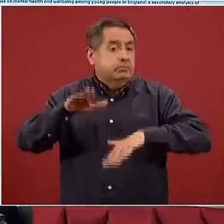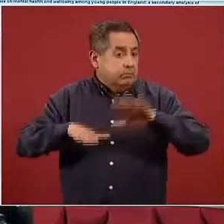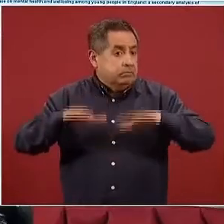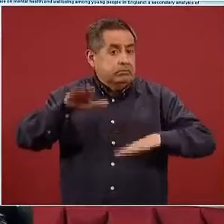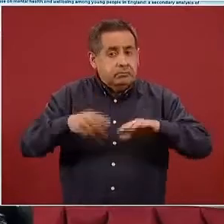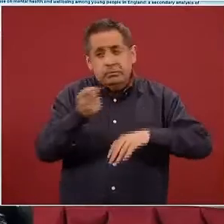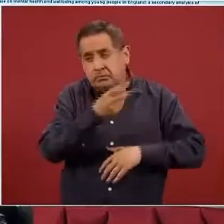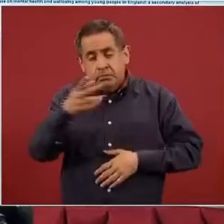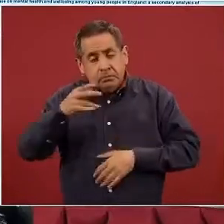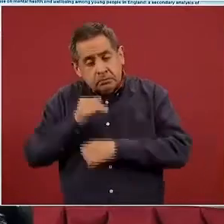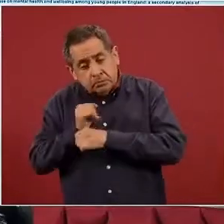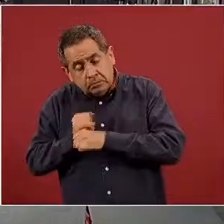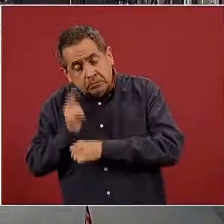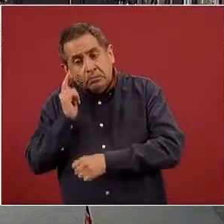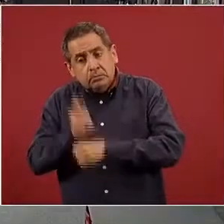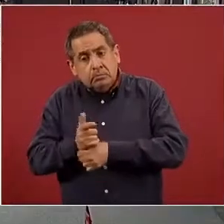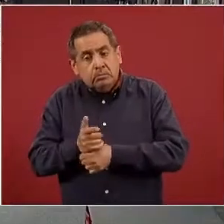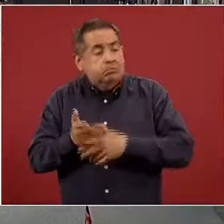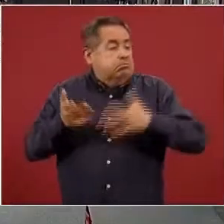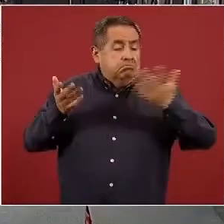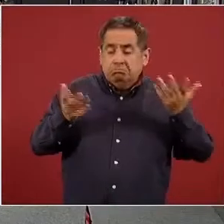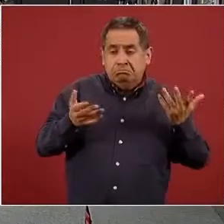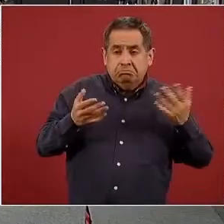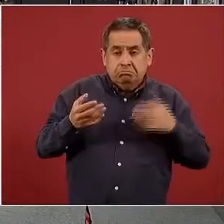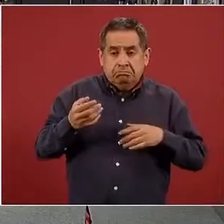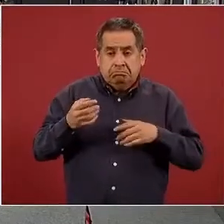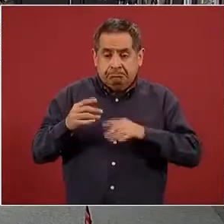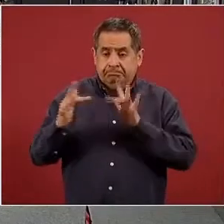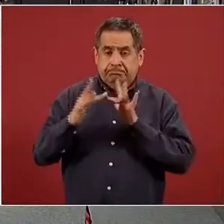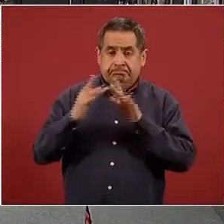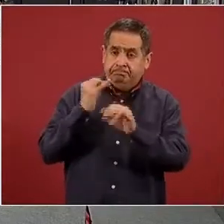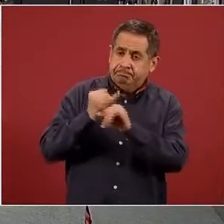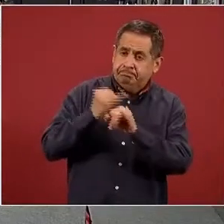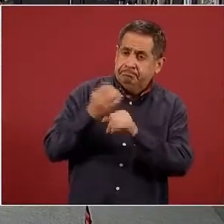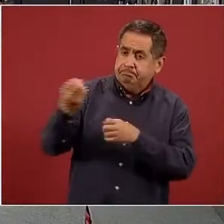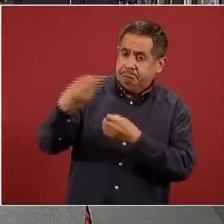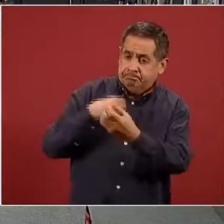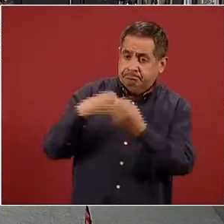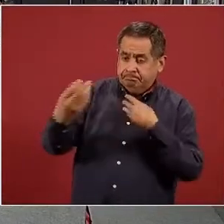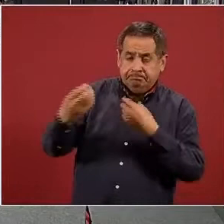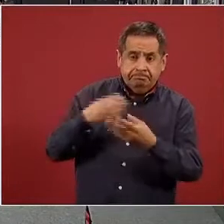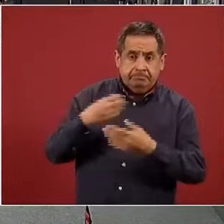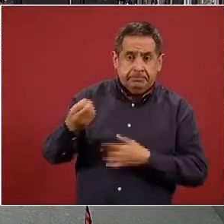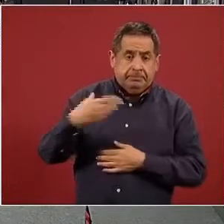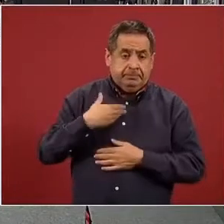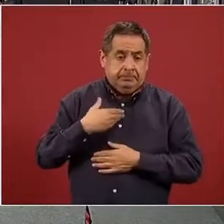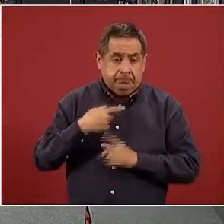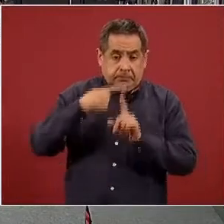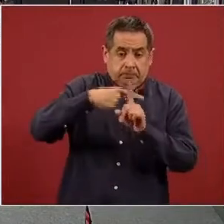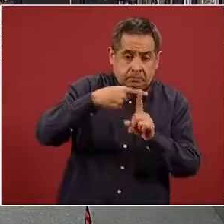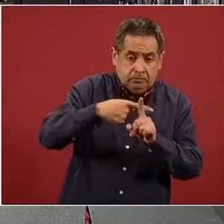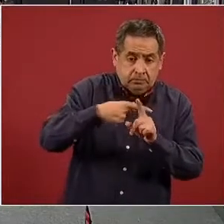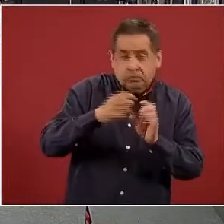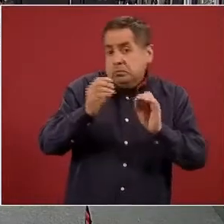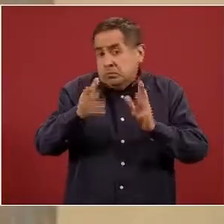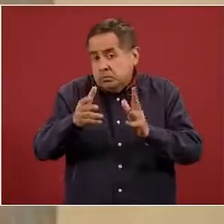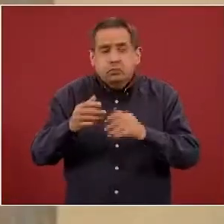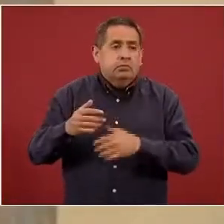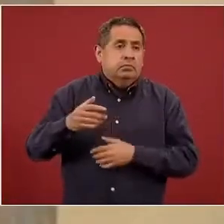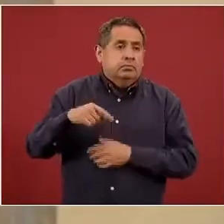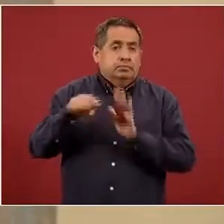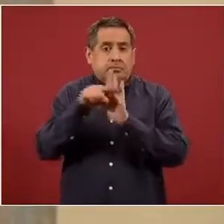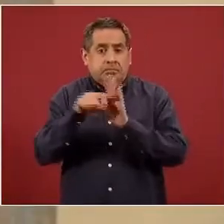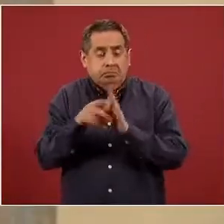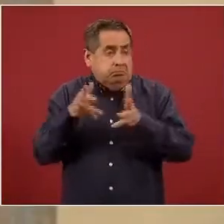muchos estudios en donde no se sabe cuál es el efecto tal cual de lo que presentan